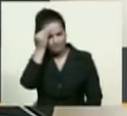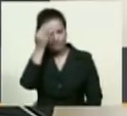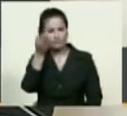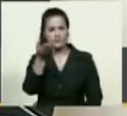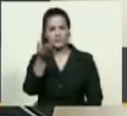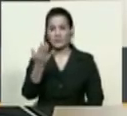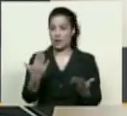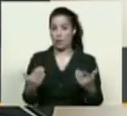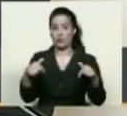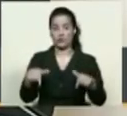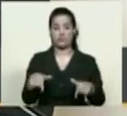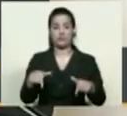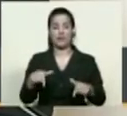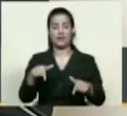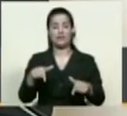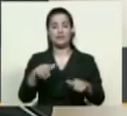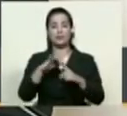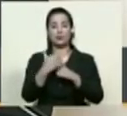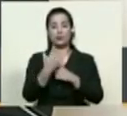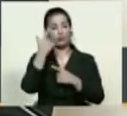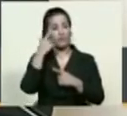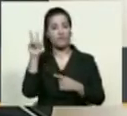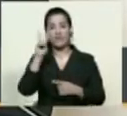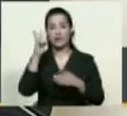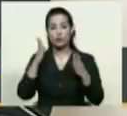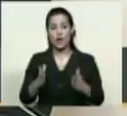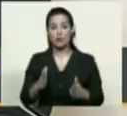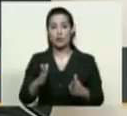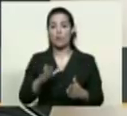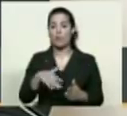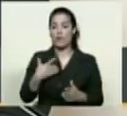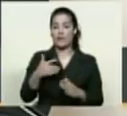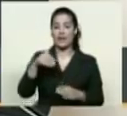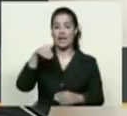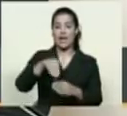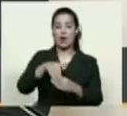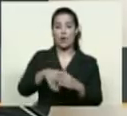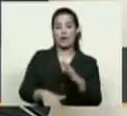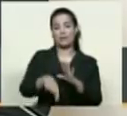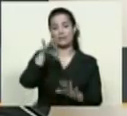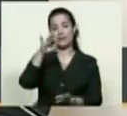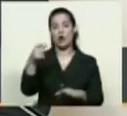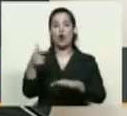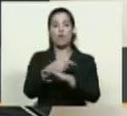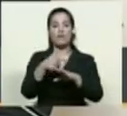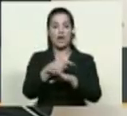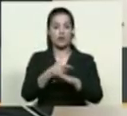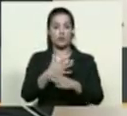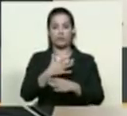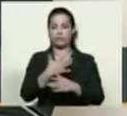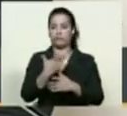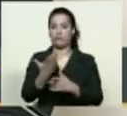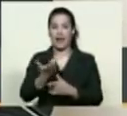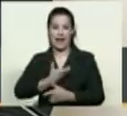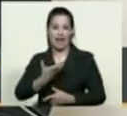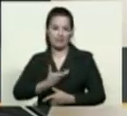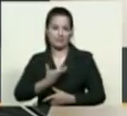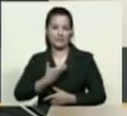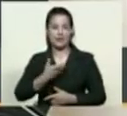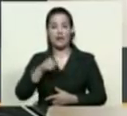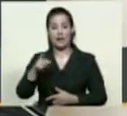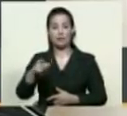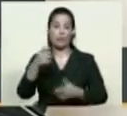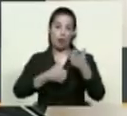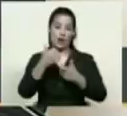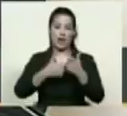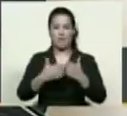hecho que significa que los venezolanos pueden elegir al gobierno más cercano para resolver los problemas que más los